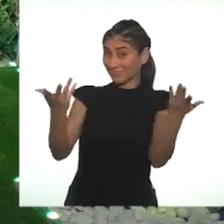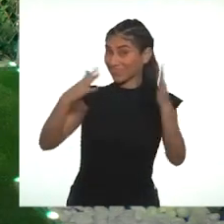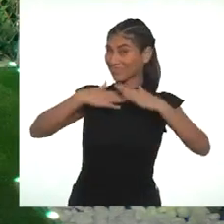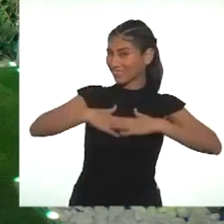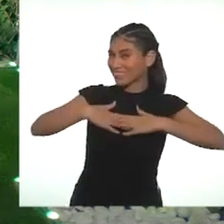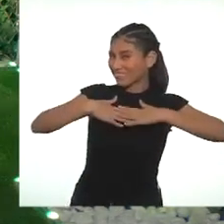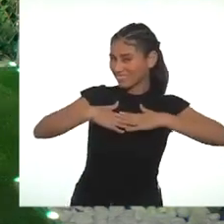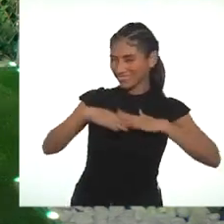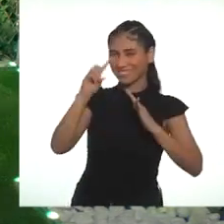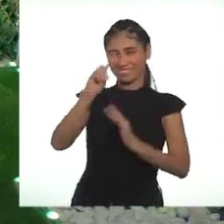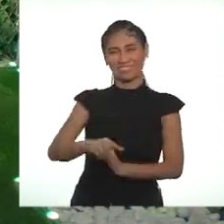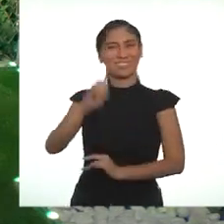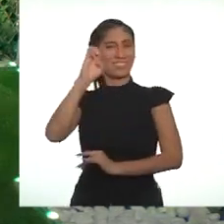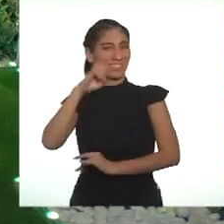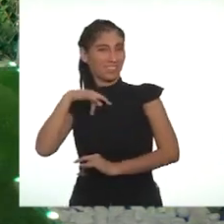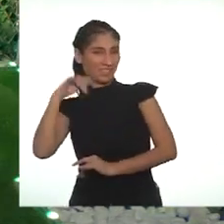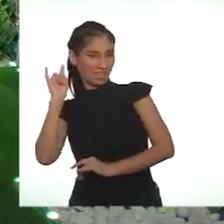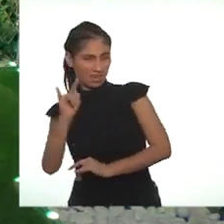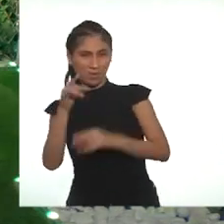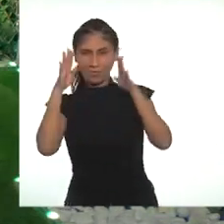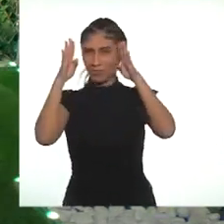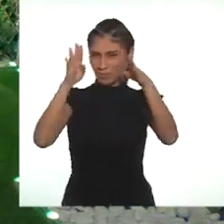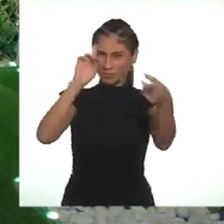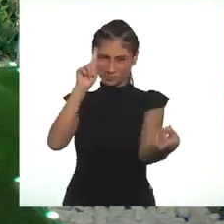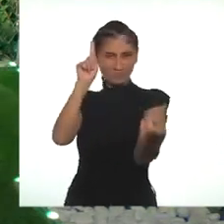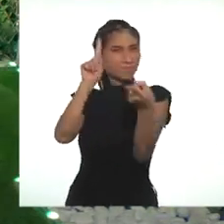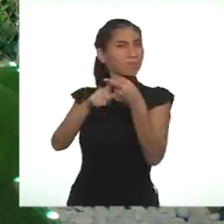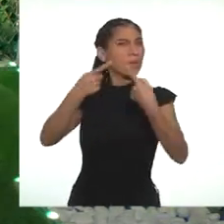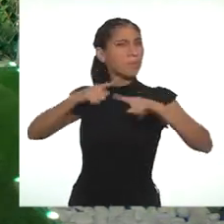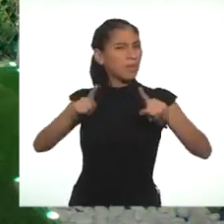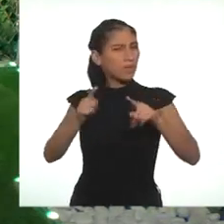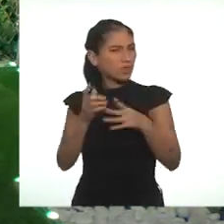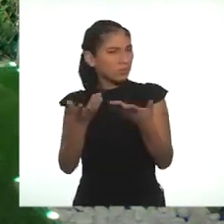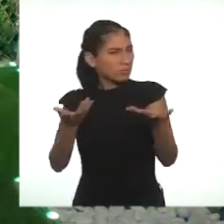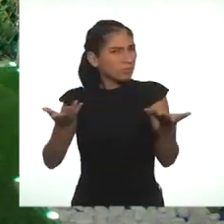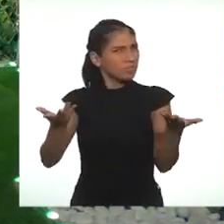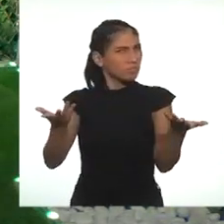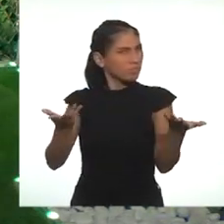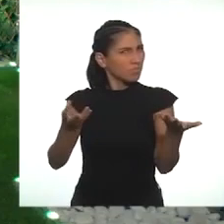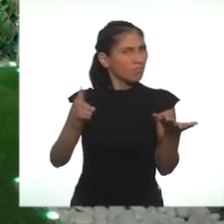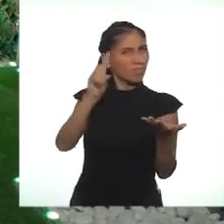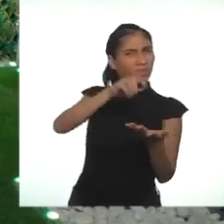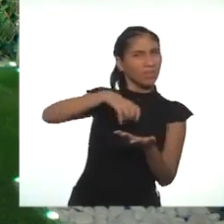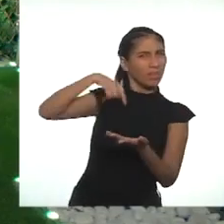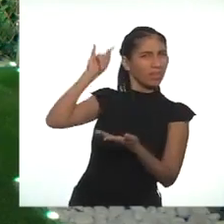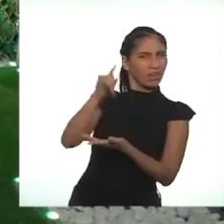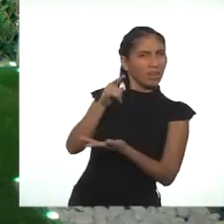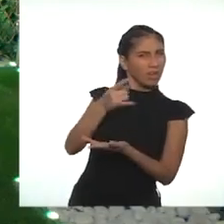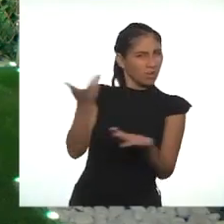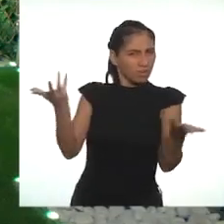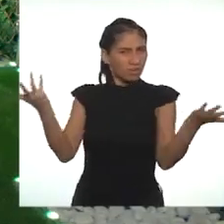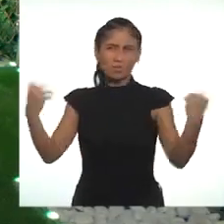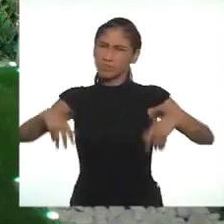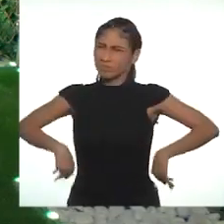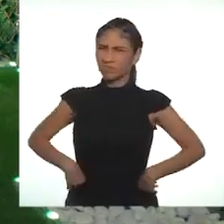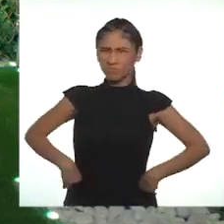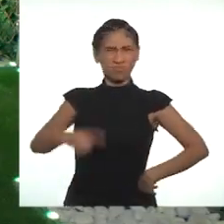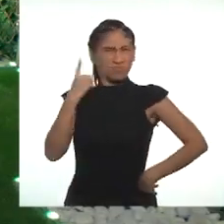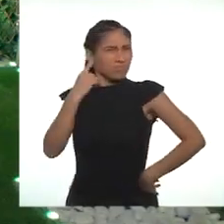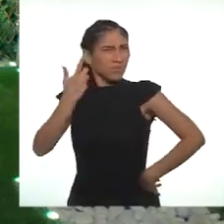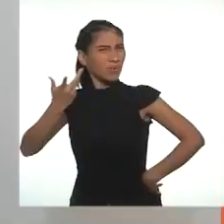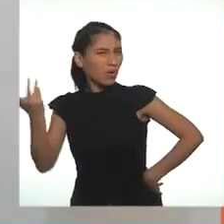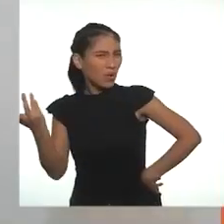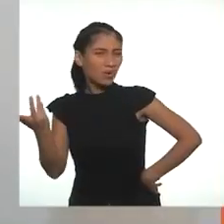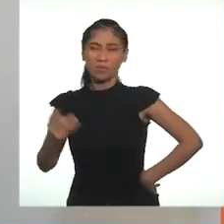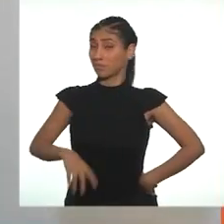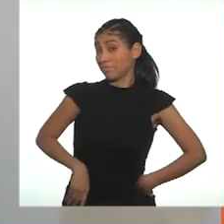No te preocupes, Decao. Estamos atendiendo a la misión. Pero, Decao, ya no lo